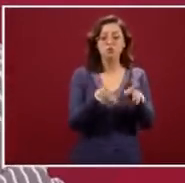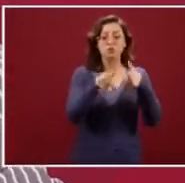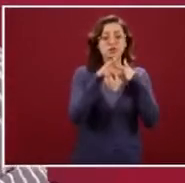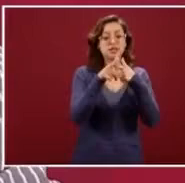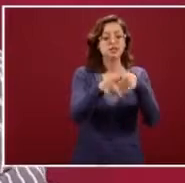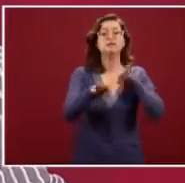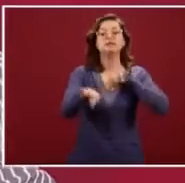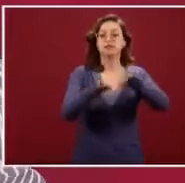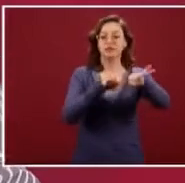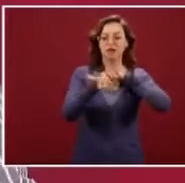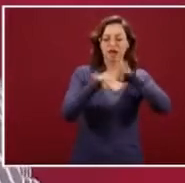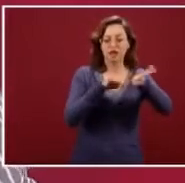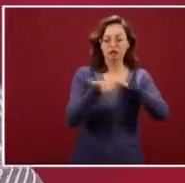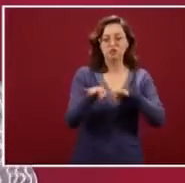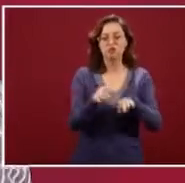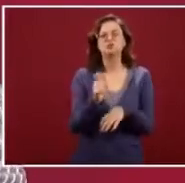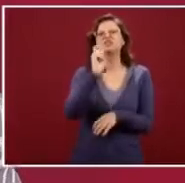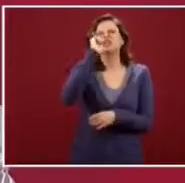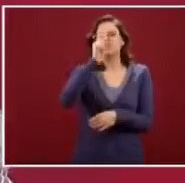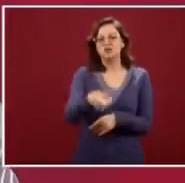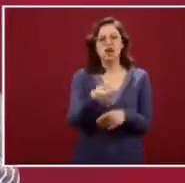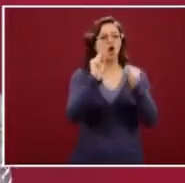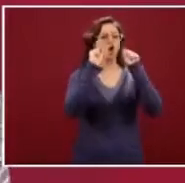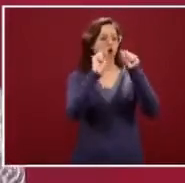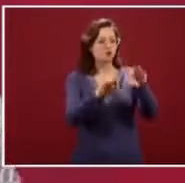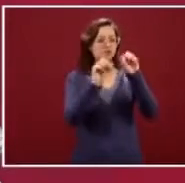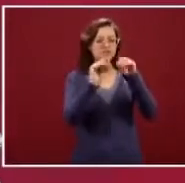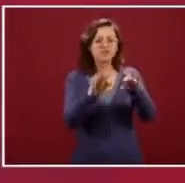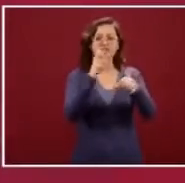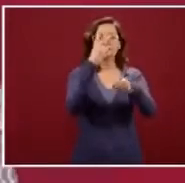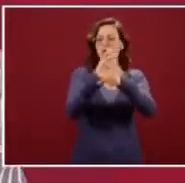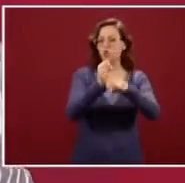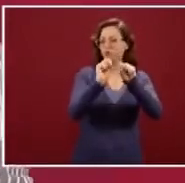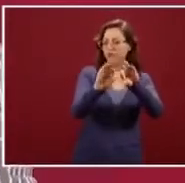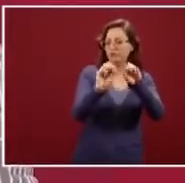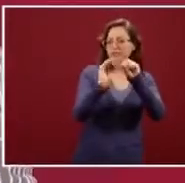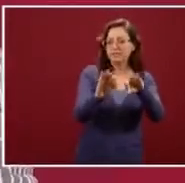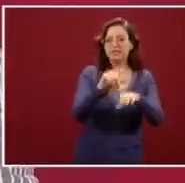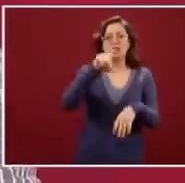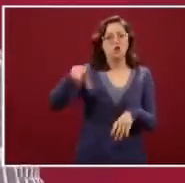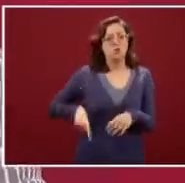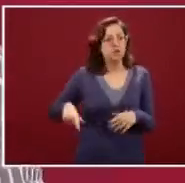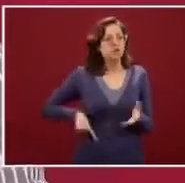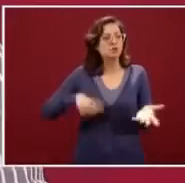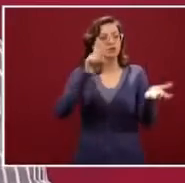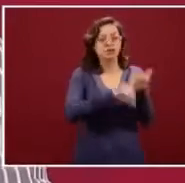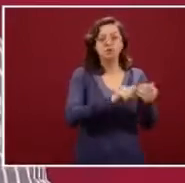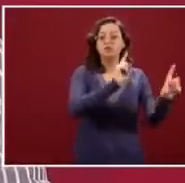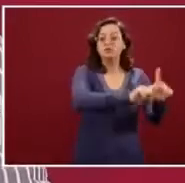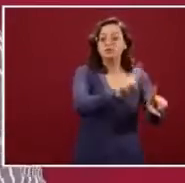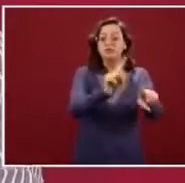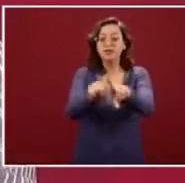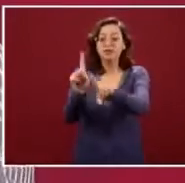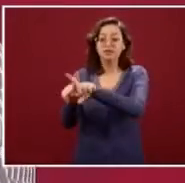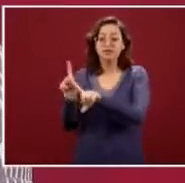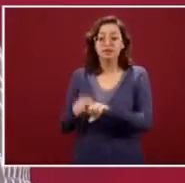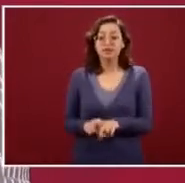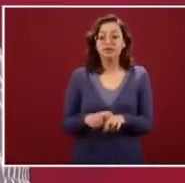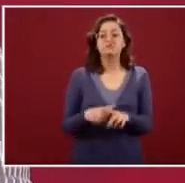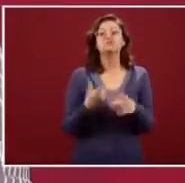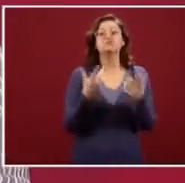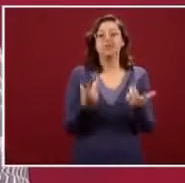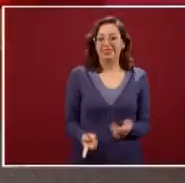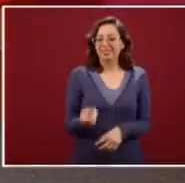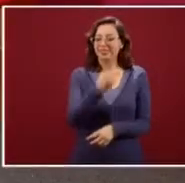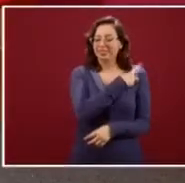lo que establece que cada oficina y suboficina, cada componente en las dependencias tiene que tener la